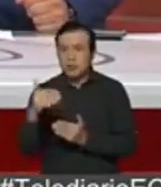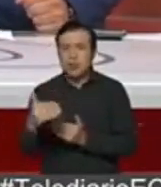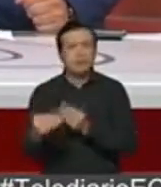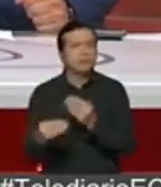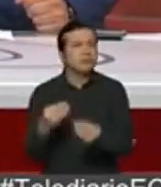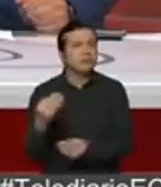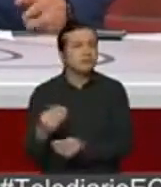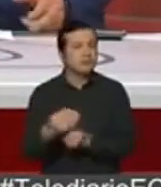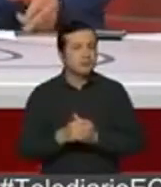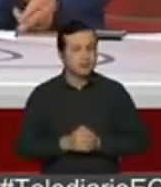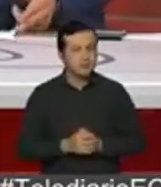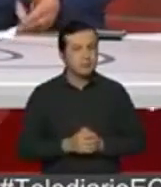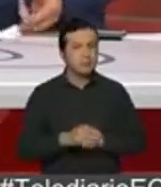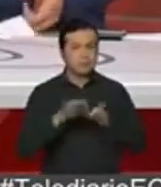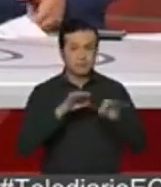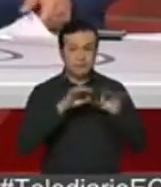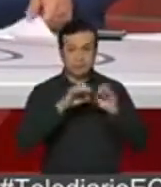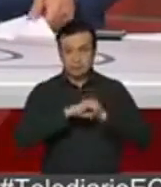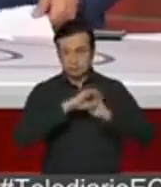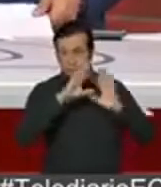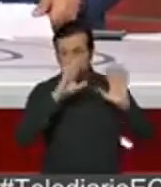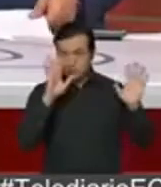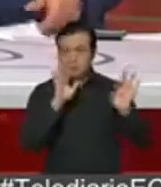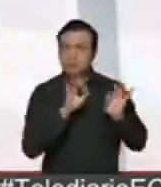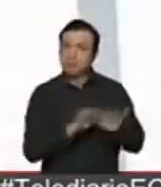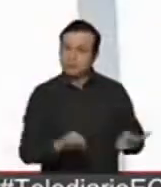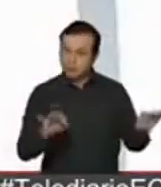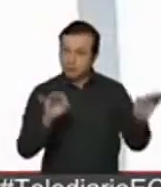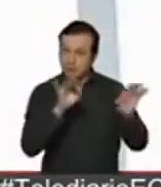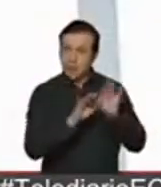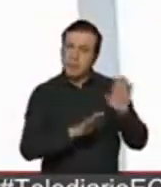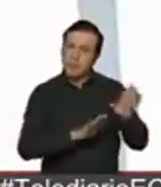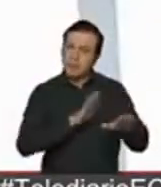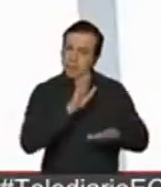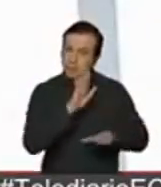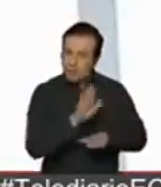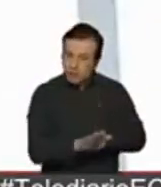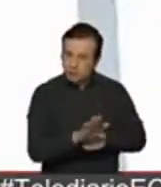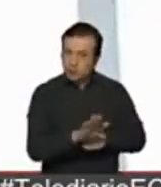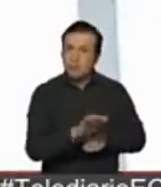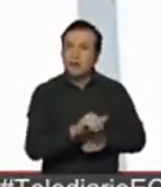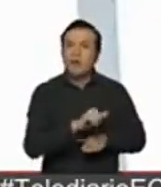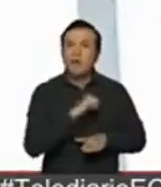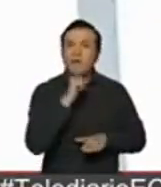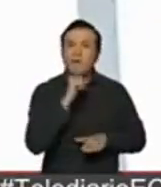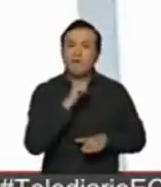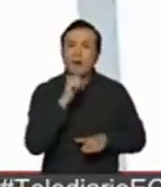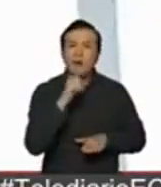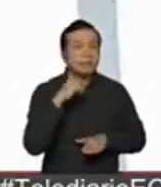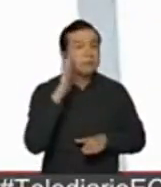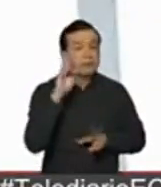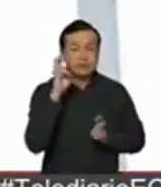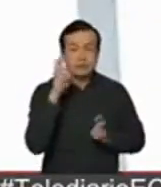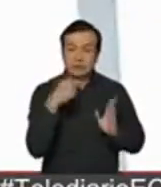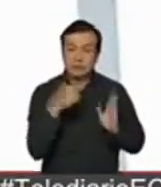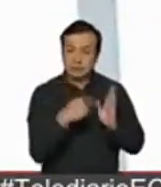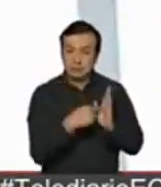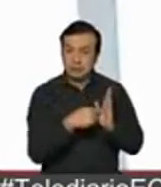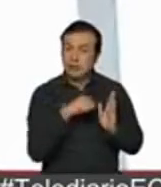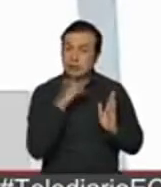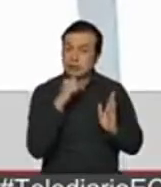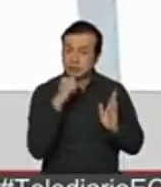Bueno, hay que dejar claro primero lo importante de este paso, pero justamente lo insuficiente en materia fiscal. Es decir, se